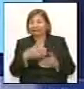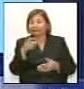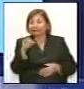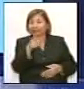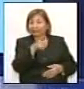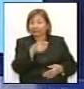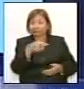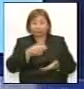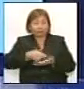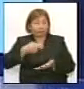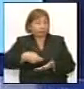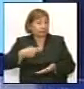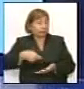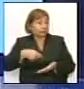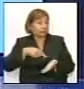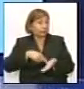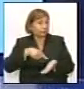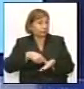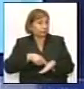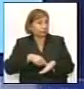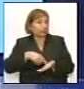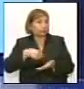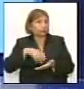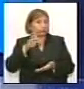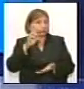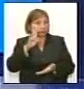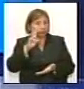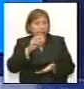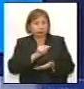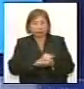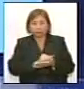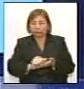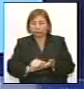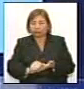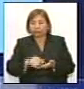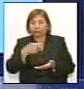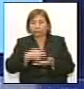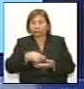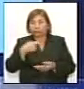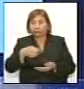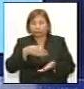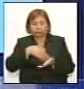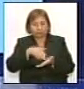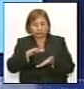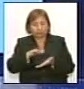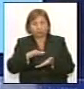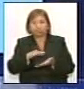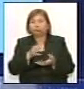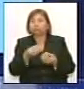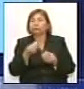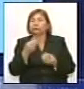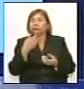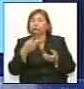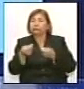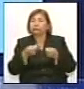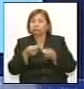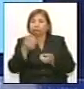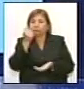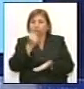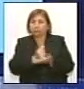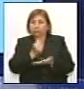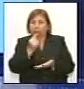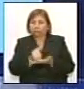Los inquilinos morosos que adeuden más de 2 meses de renta podrán ser desalojados a través de una medida